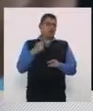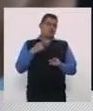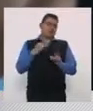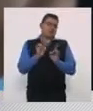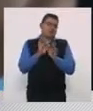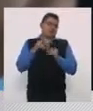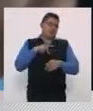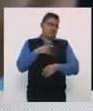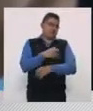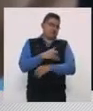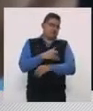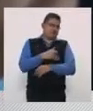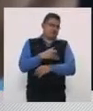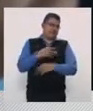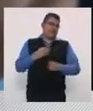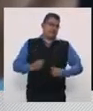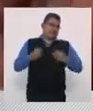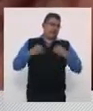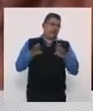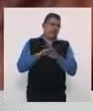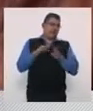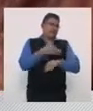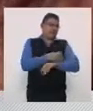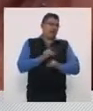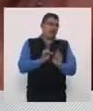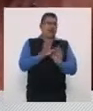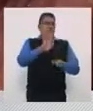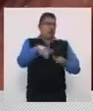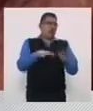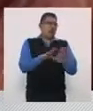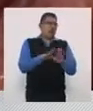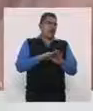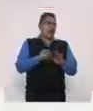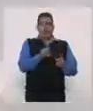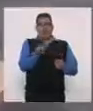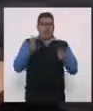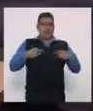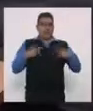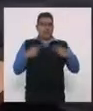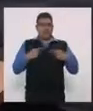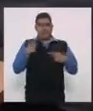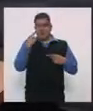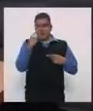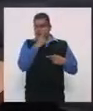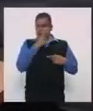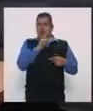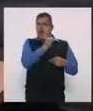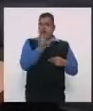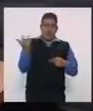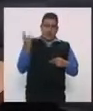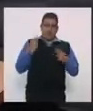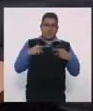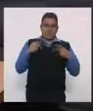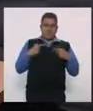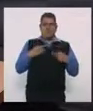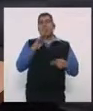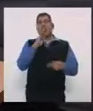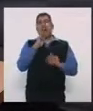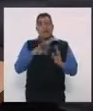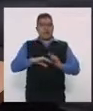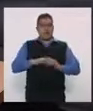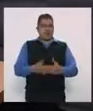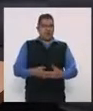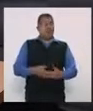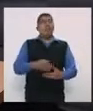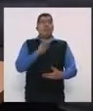de hablando de pérdidas gestacionales, que nos ha tocado en algún momento coincidir en algunos foros. Estas